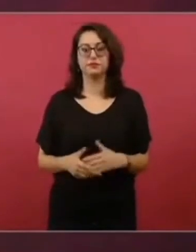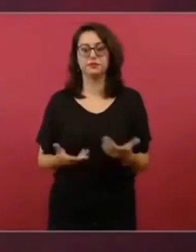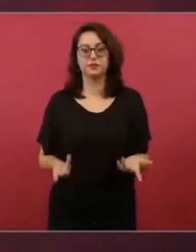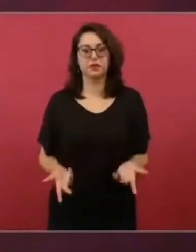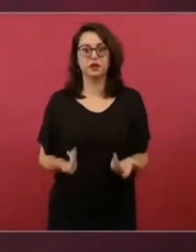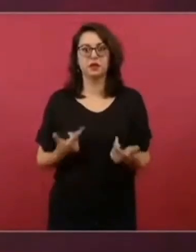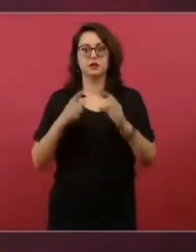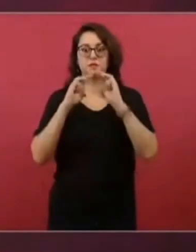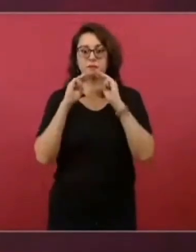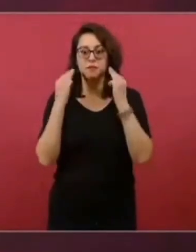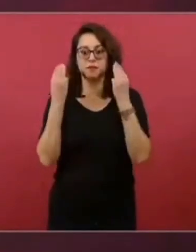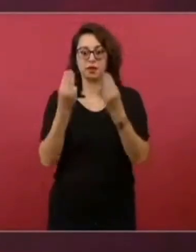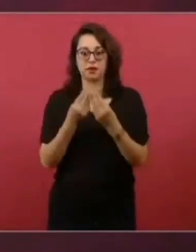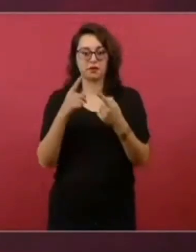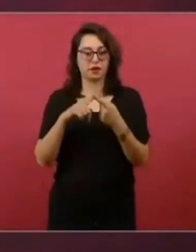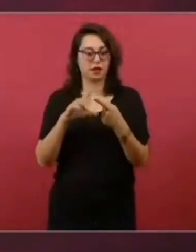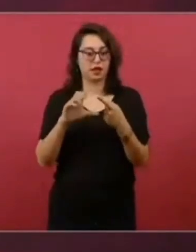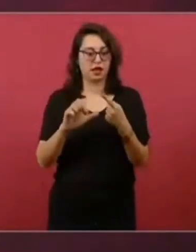Caro Quintero,